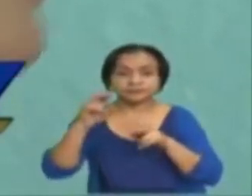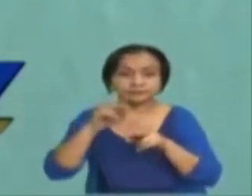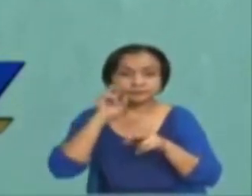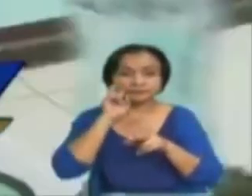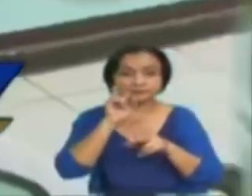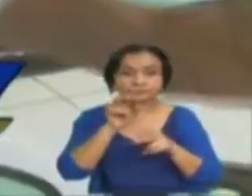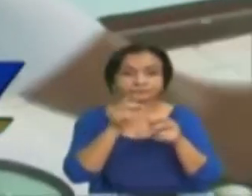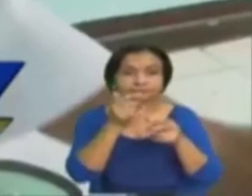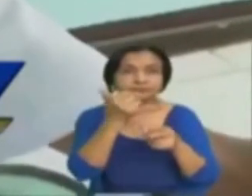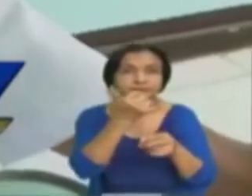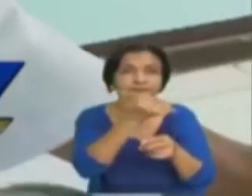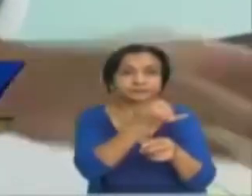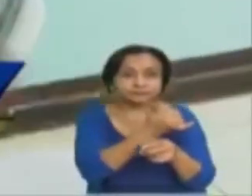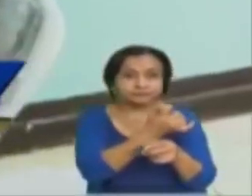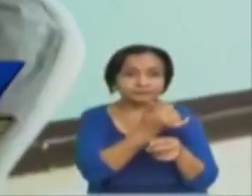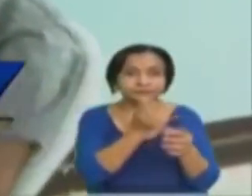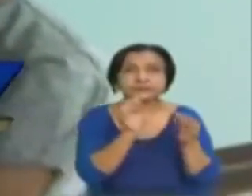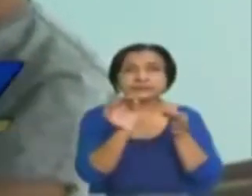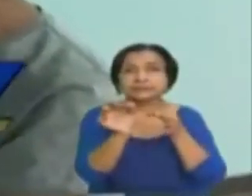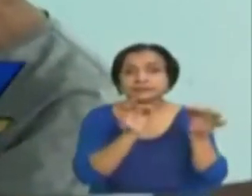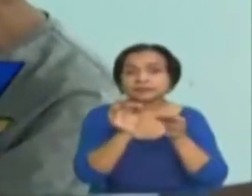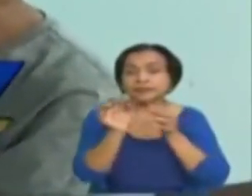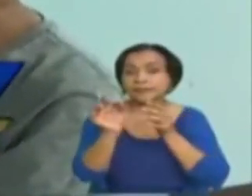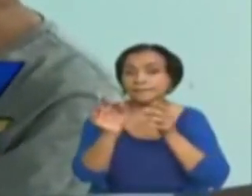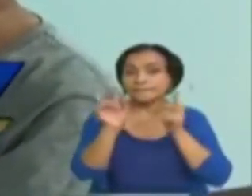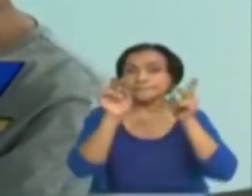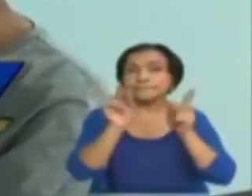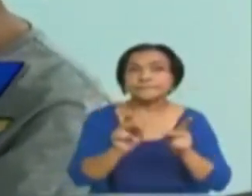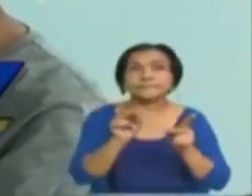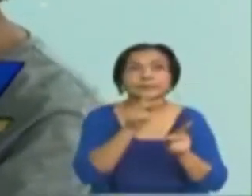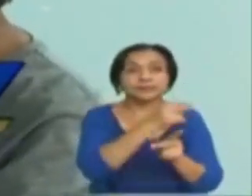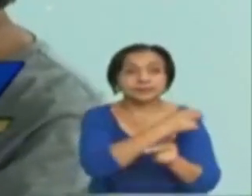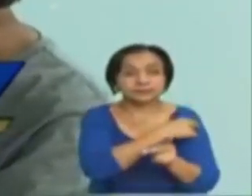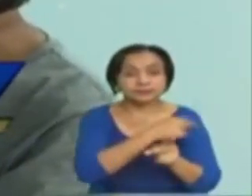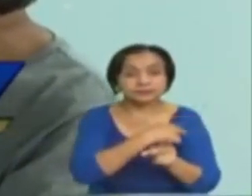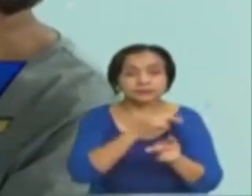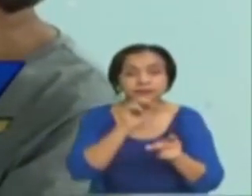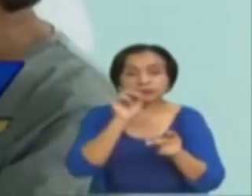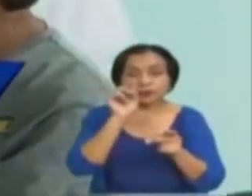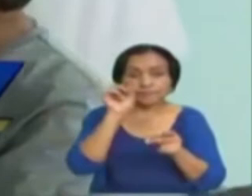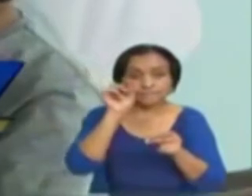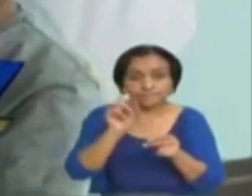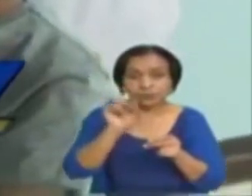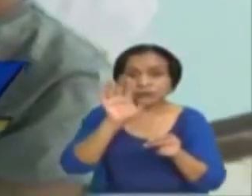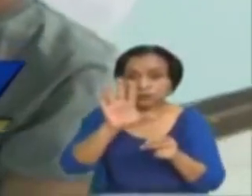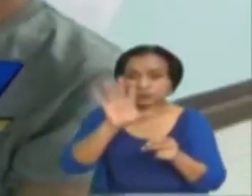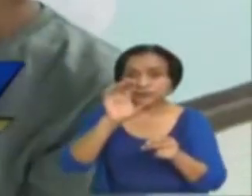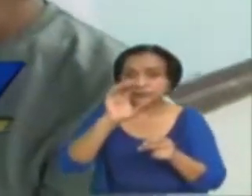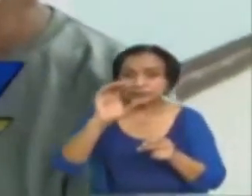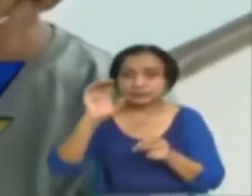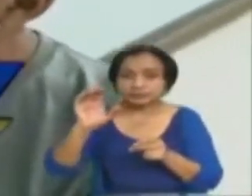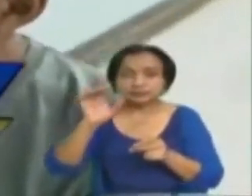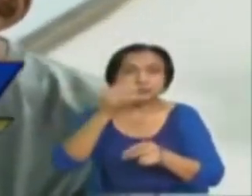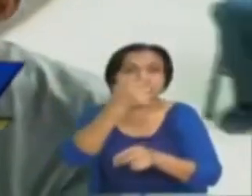contra las cepas conocidas de la cob y 19 a principio del año rusia inició los análisis clínicos con sputnik life y la